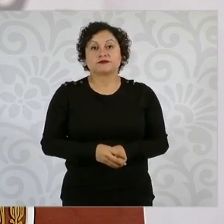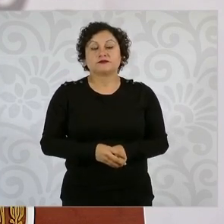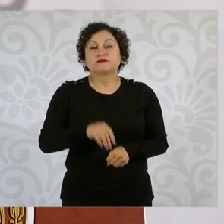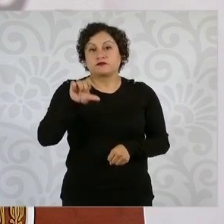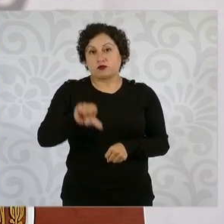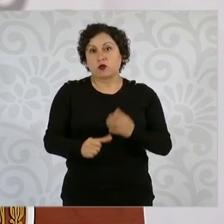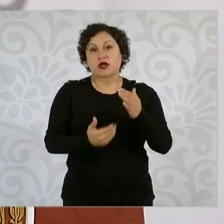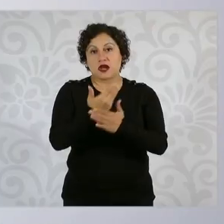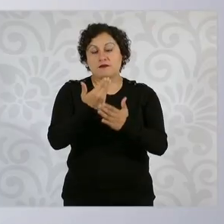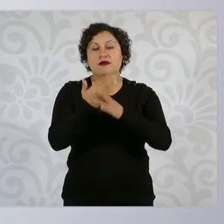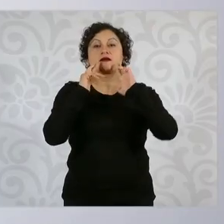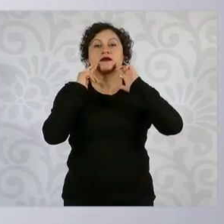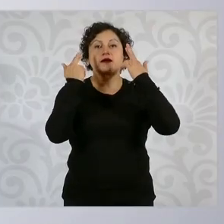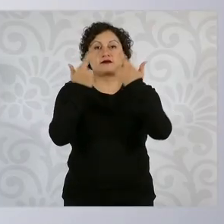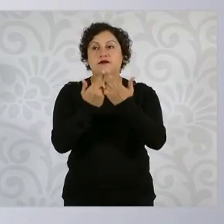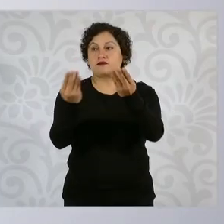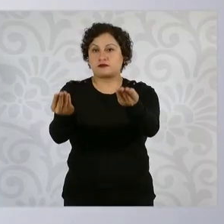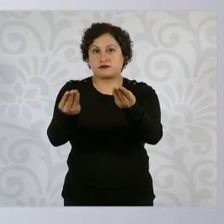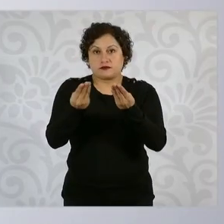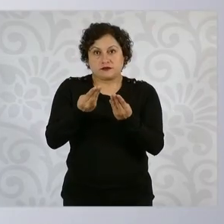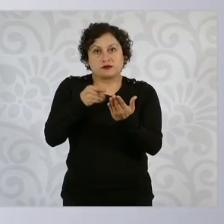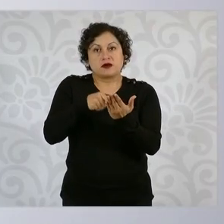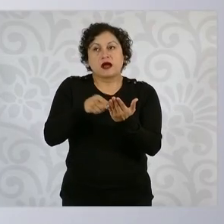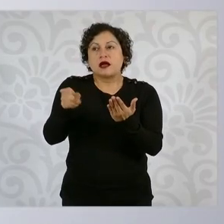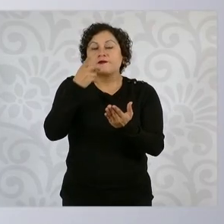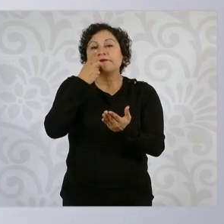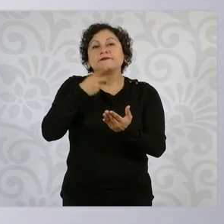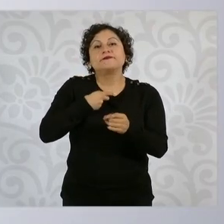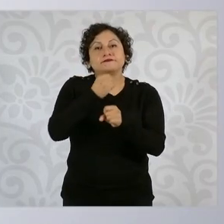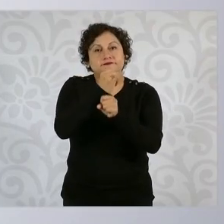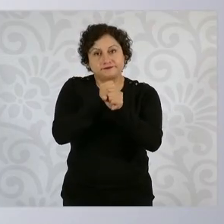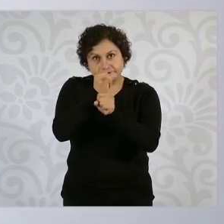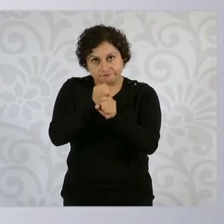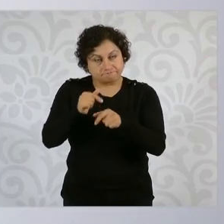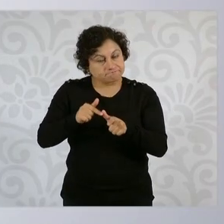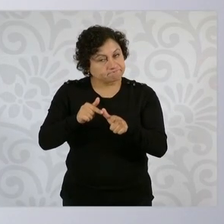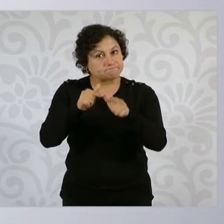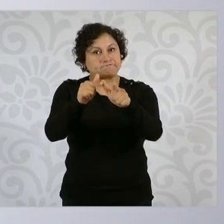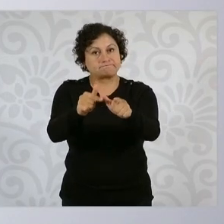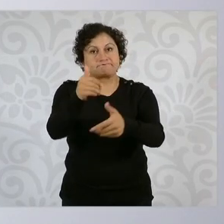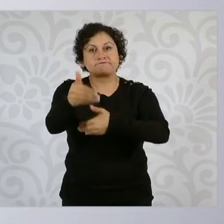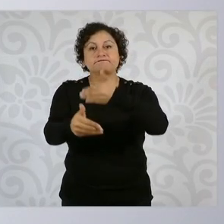el caso, se están haciendo las investigaciones necesarias